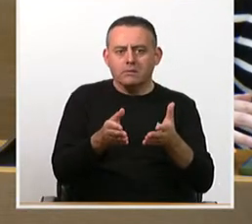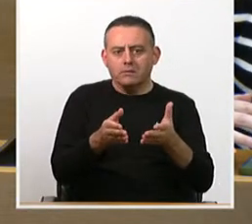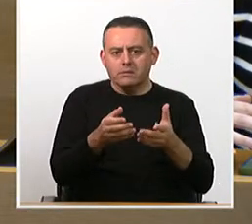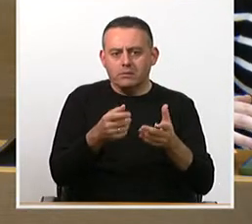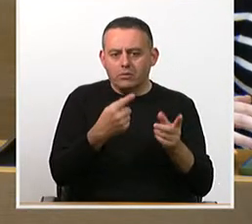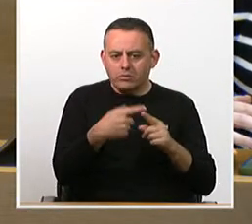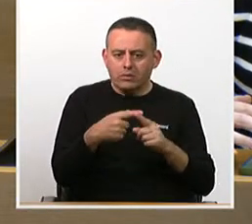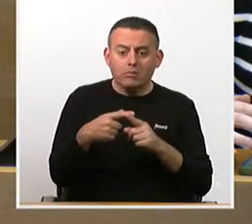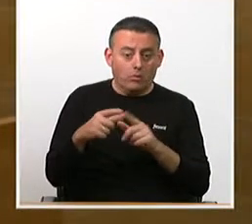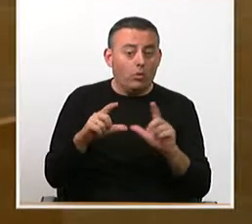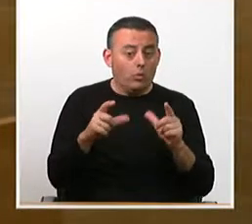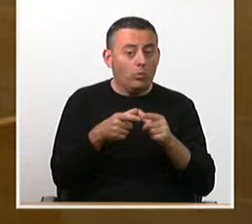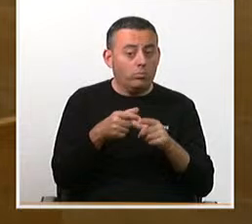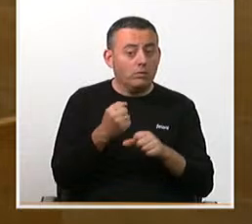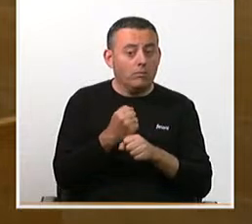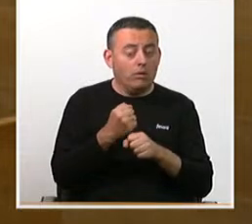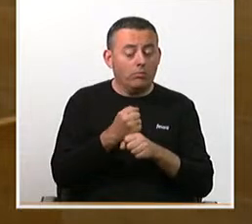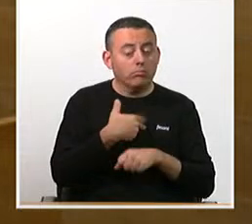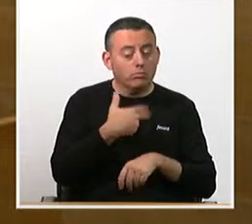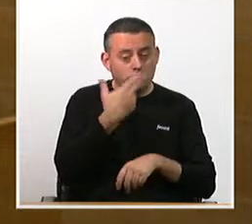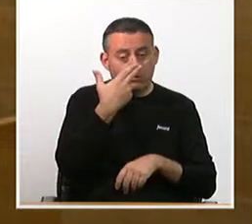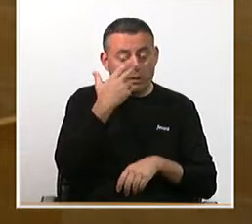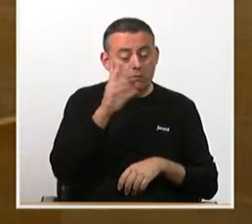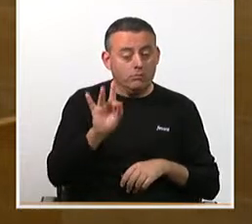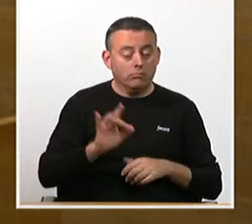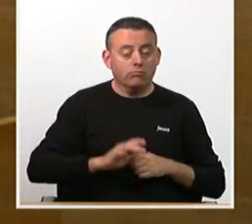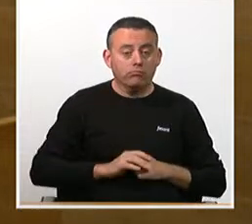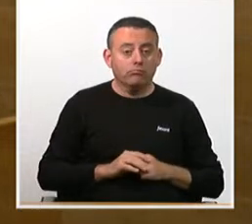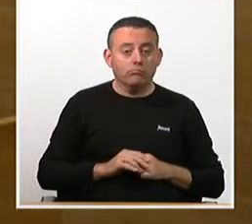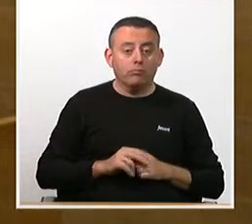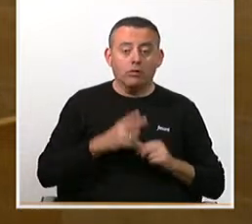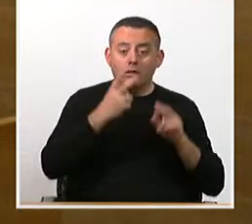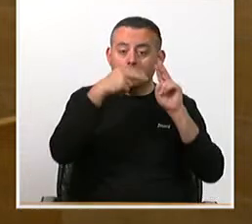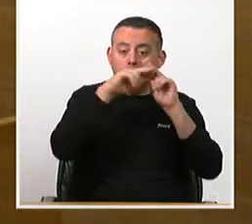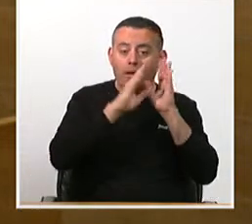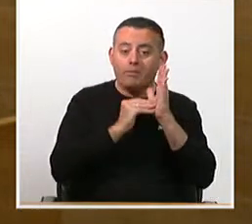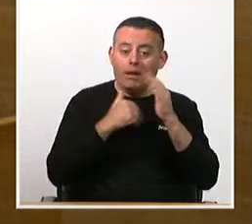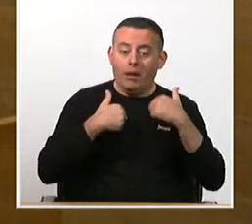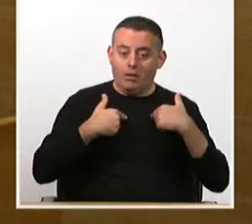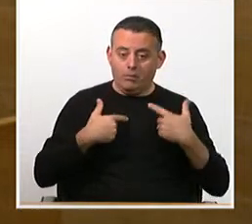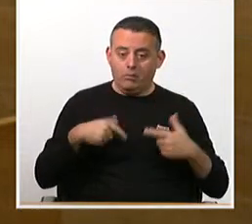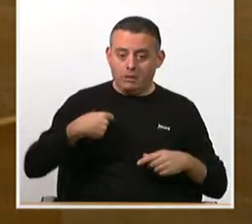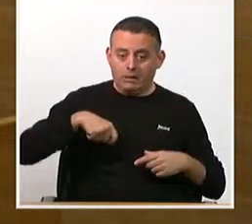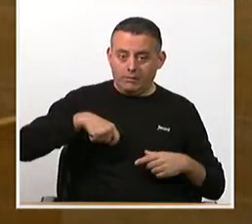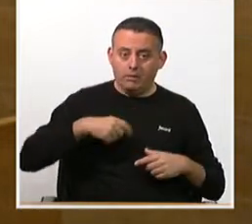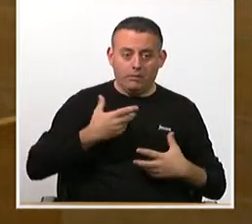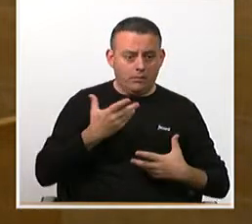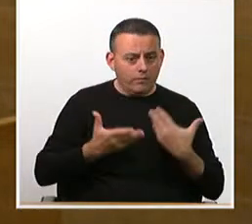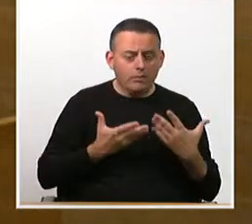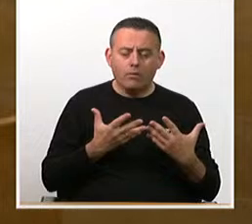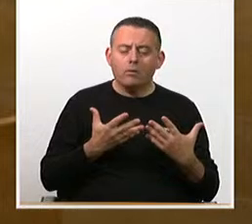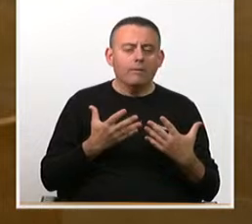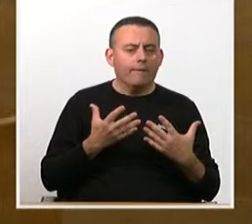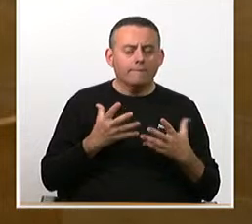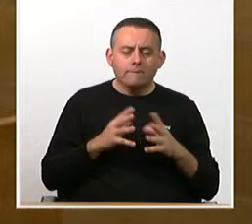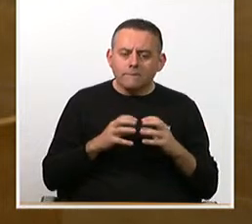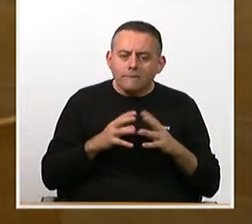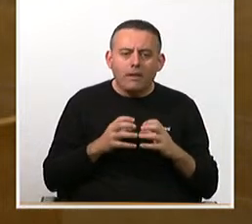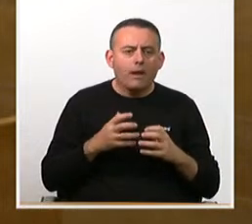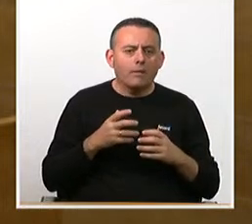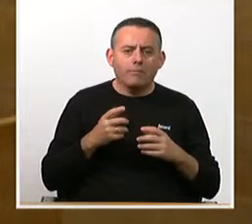además para hablar sobre las emergencias de la comunidad valenciana no solamente estoy dispuesto sino que lo estoy deseando y cuantas más manos mejor y cuanta mejor